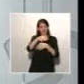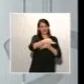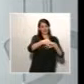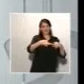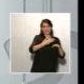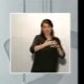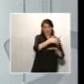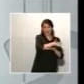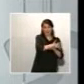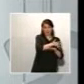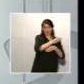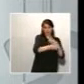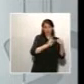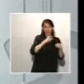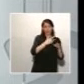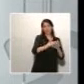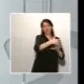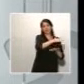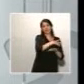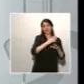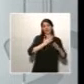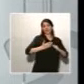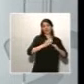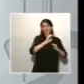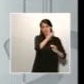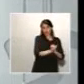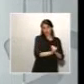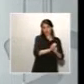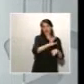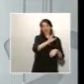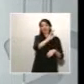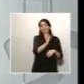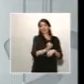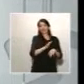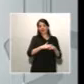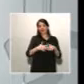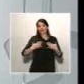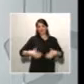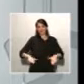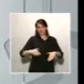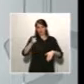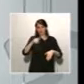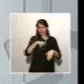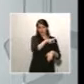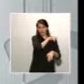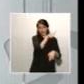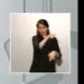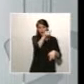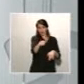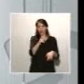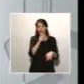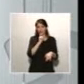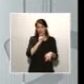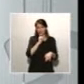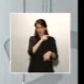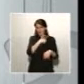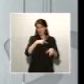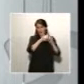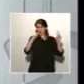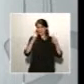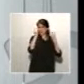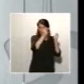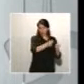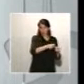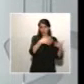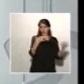entre Mallorca y Menorca, y Mallorca e Ibiza, y se han publicado dos órdenes ministeriales. La primera, que regula la